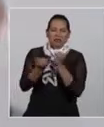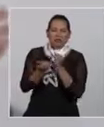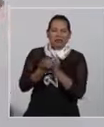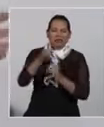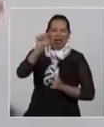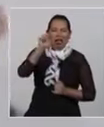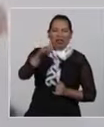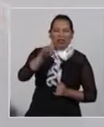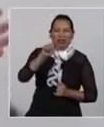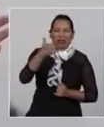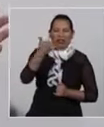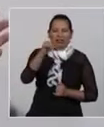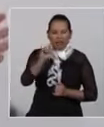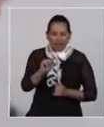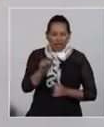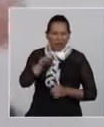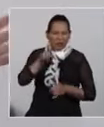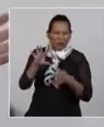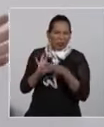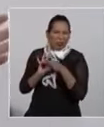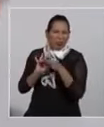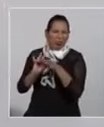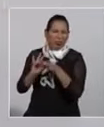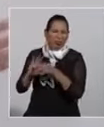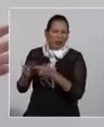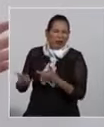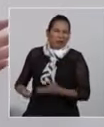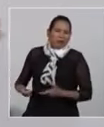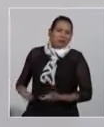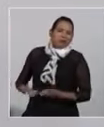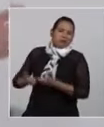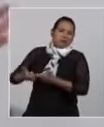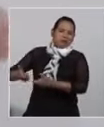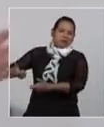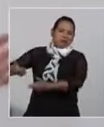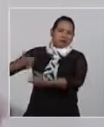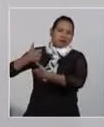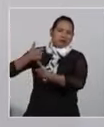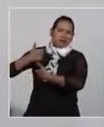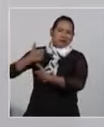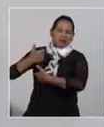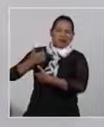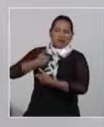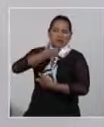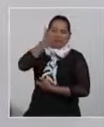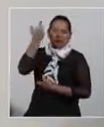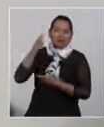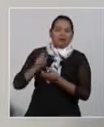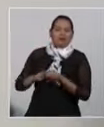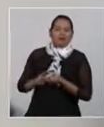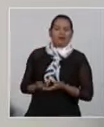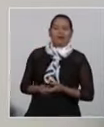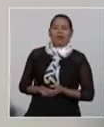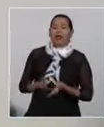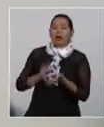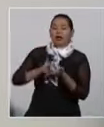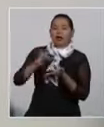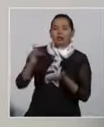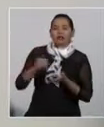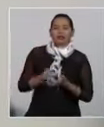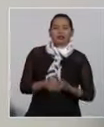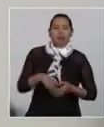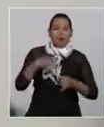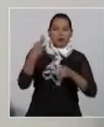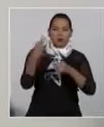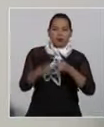tú deberías de estar con Anaya, que se ha enriquecido brutalmente y no sabemos de dónde. Gracias, candidato. Finalmente, en